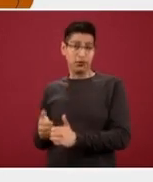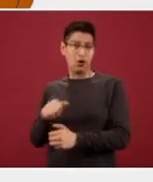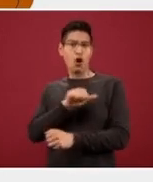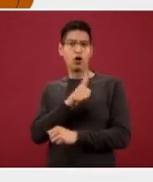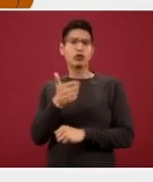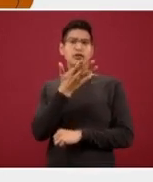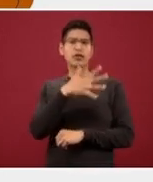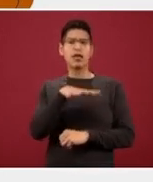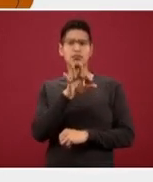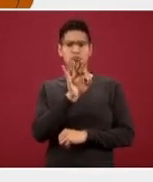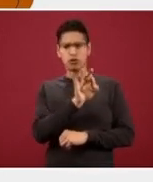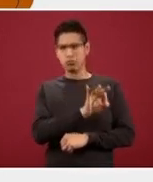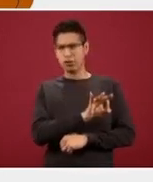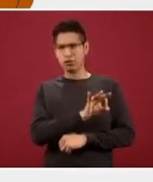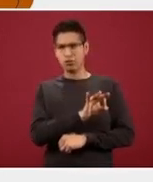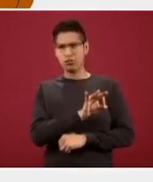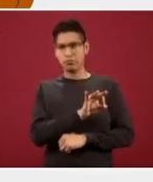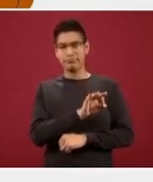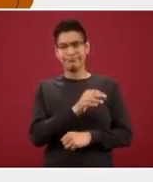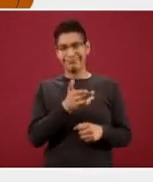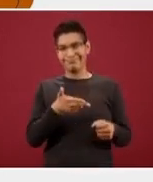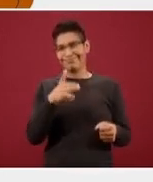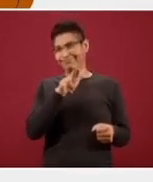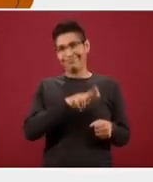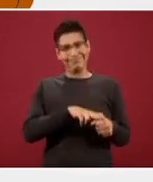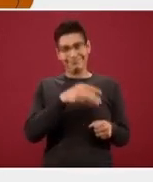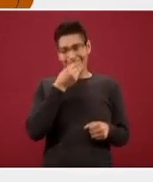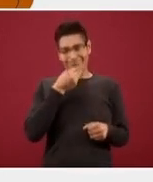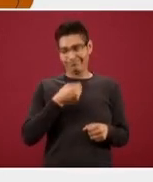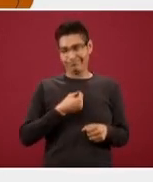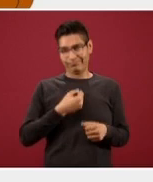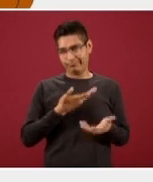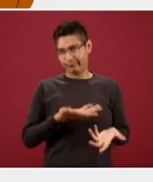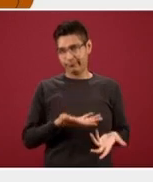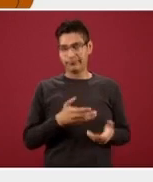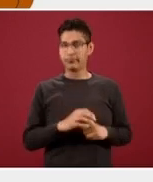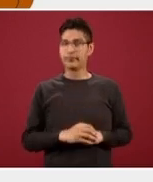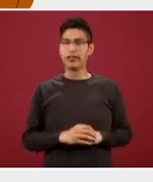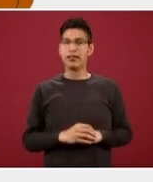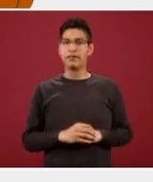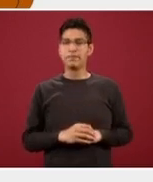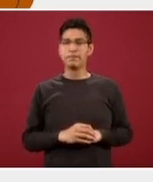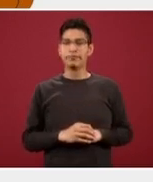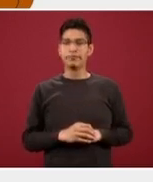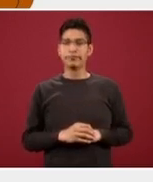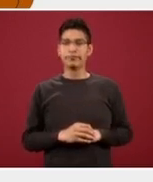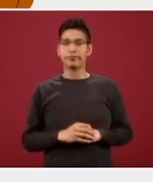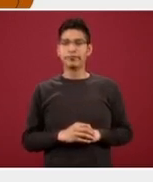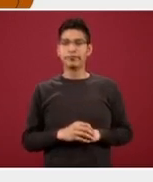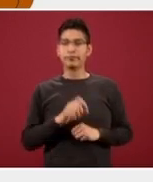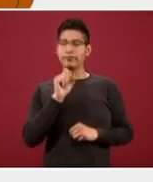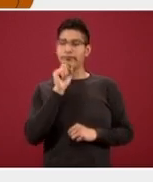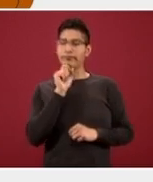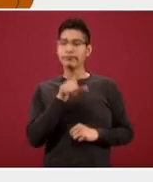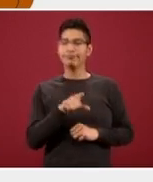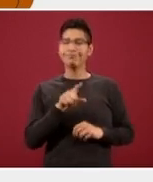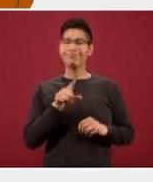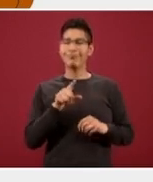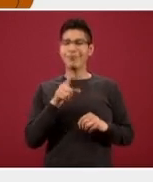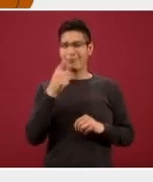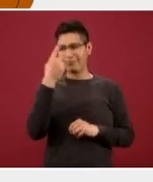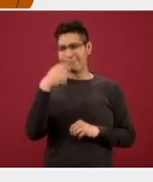el 10% de todos estos casos han sido hospitalizados. En cuanto a la